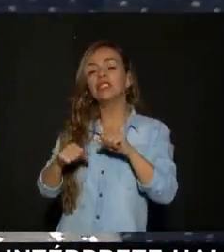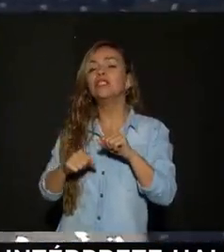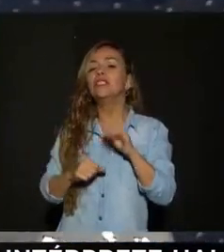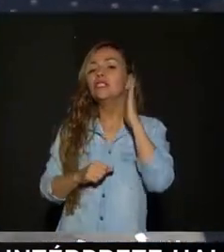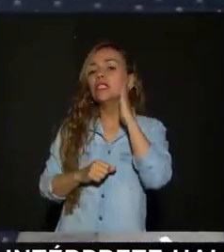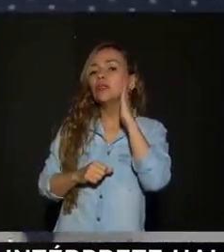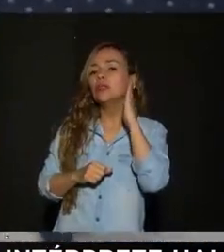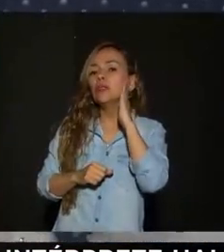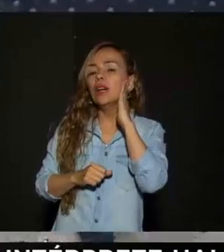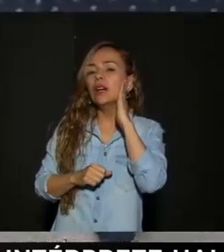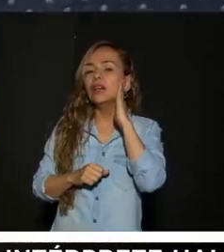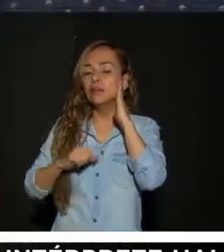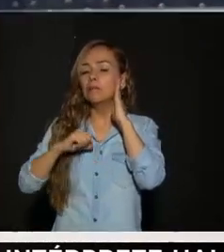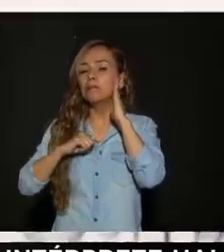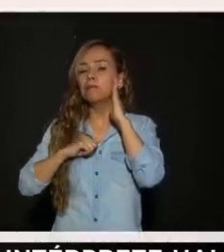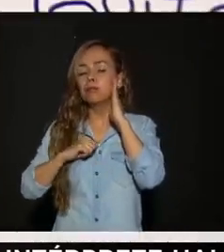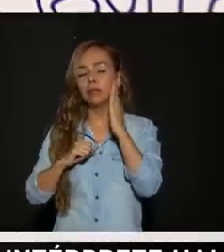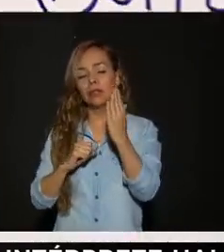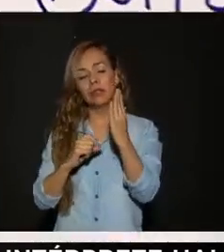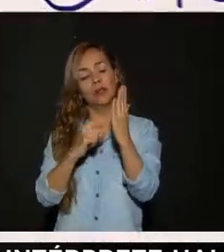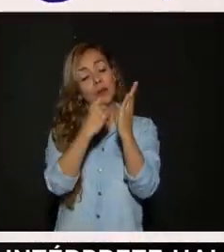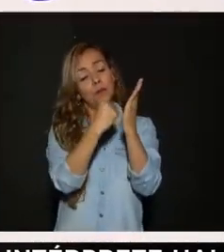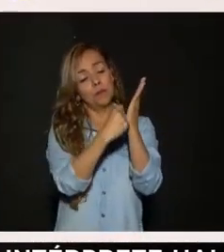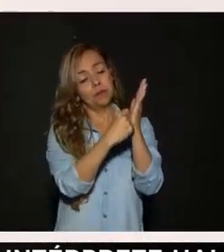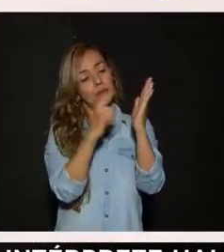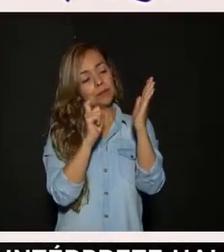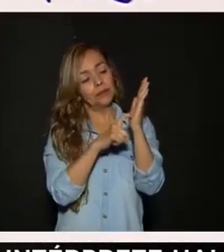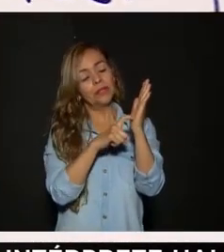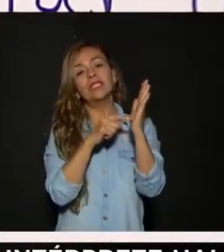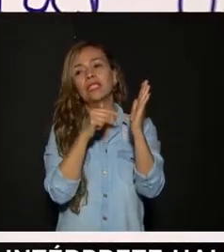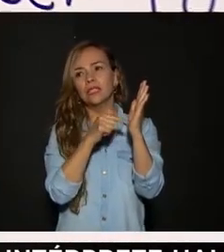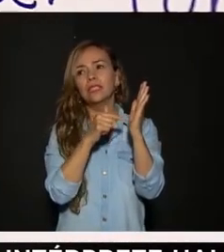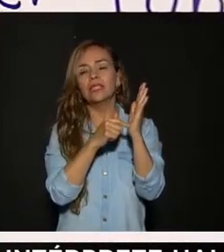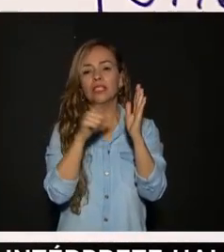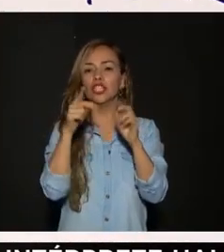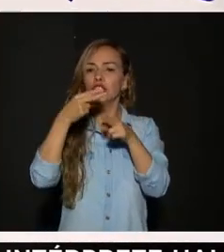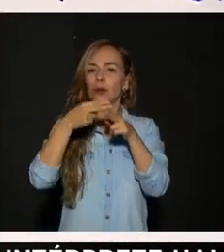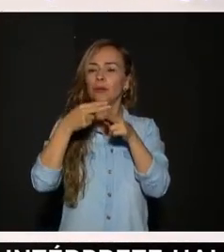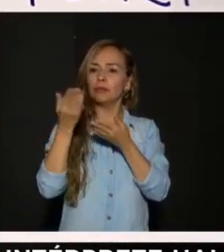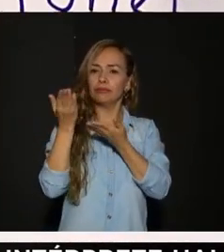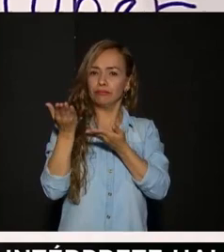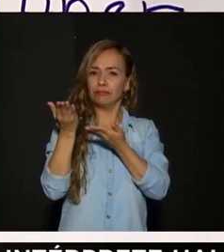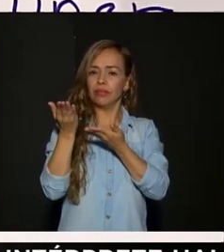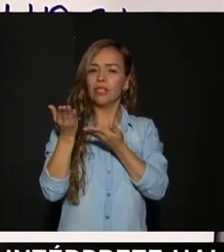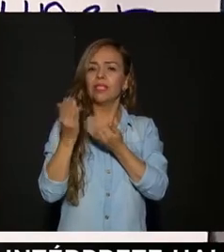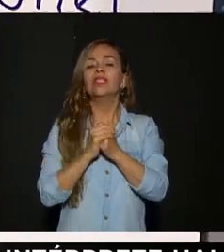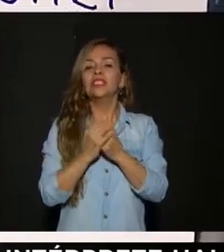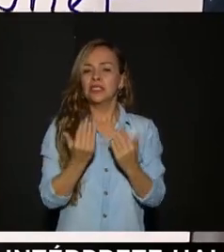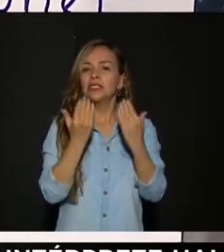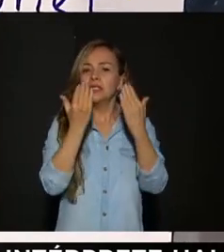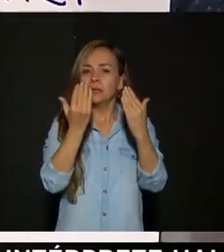una aplicación gratuita que yo tengo, que se llama Pro Guitar Tuner, sirve para de alguna